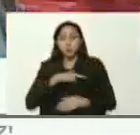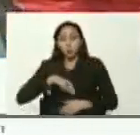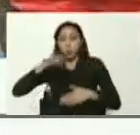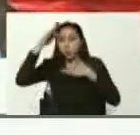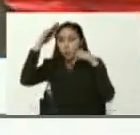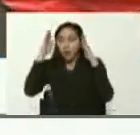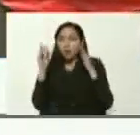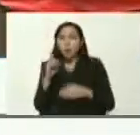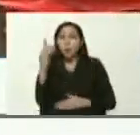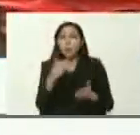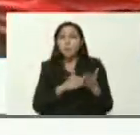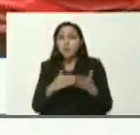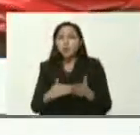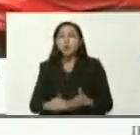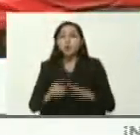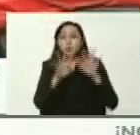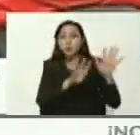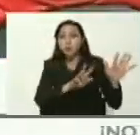atendido